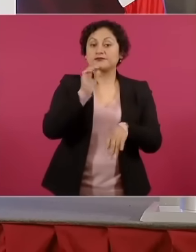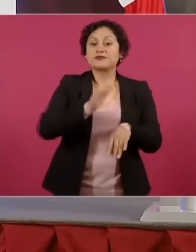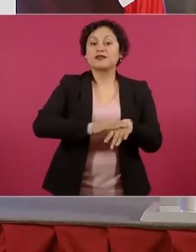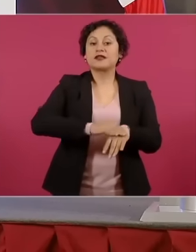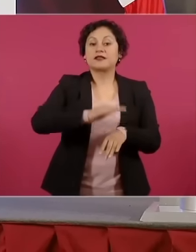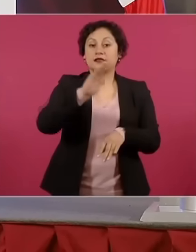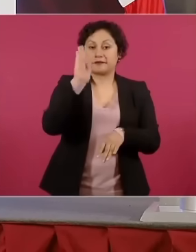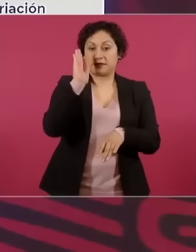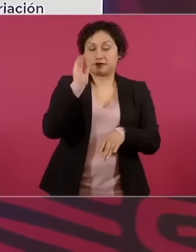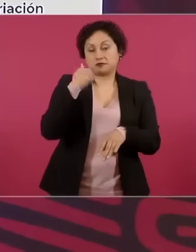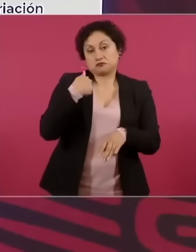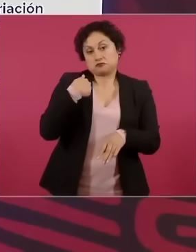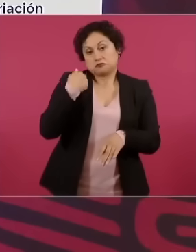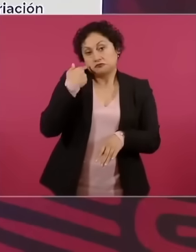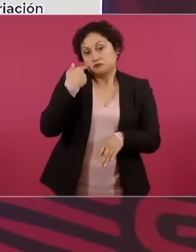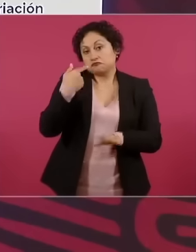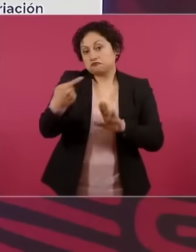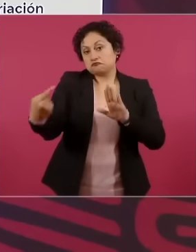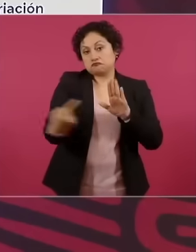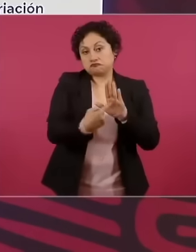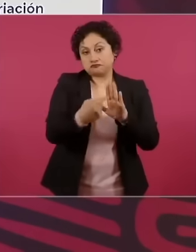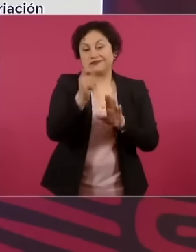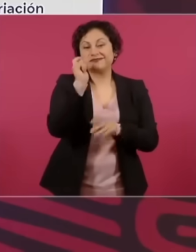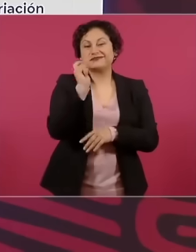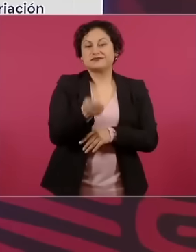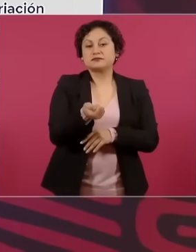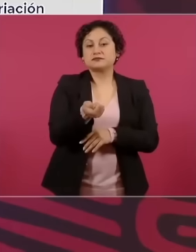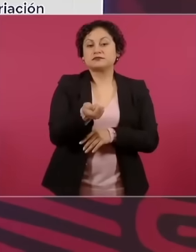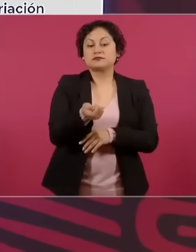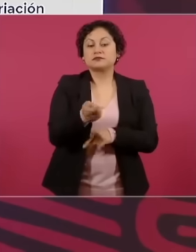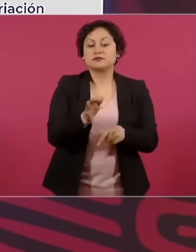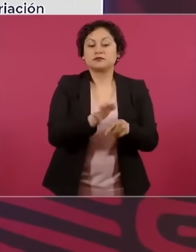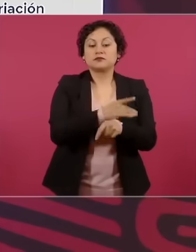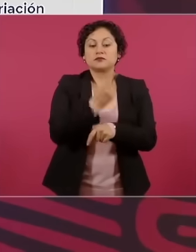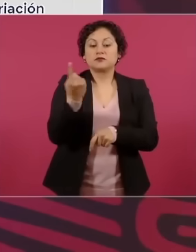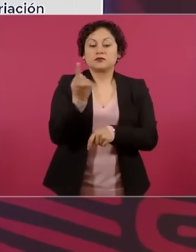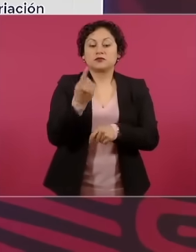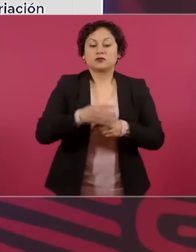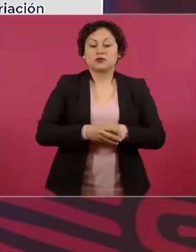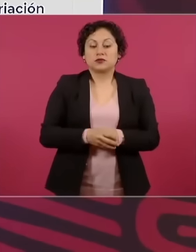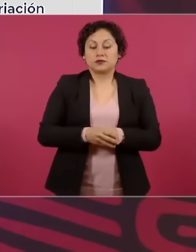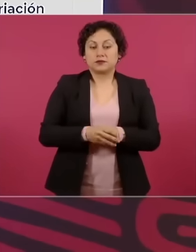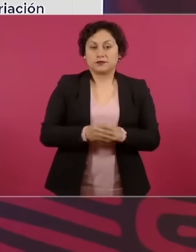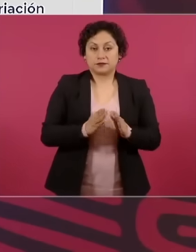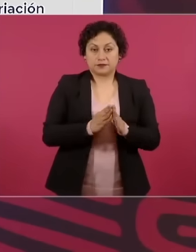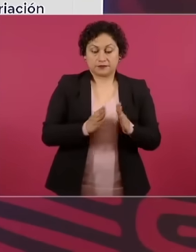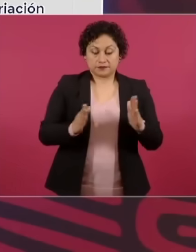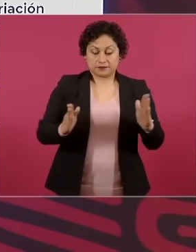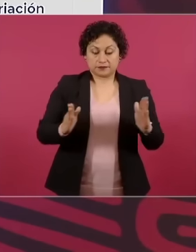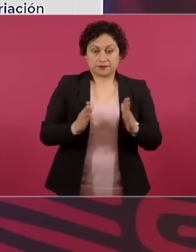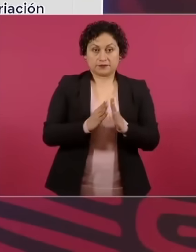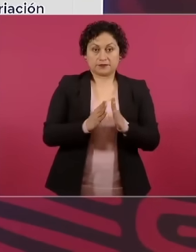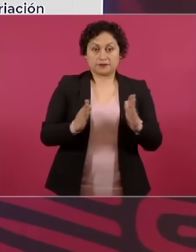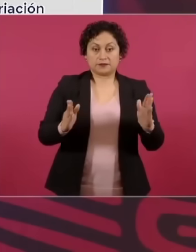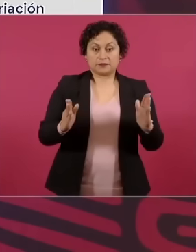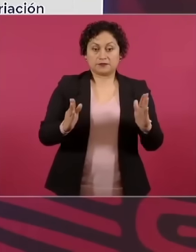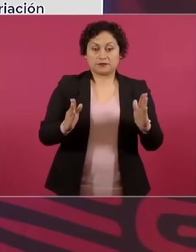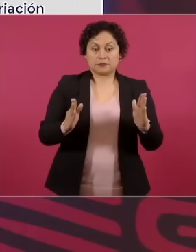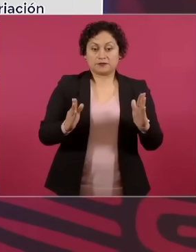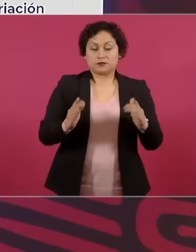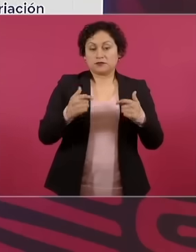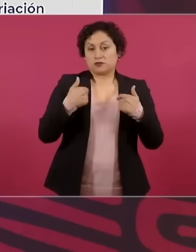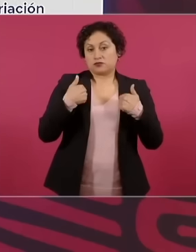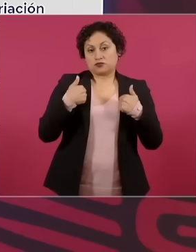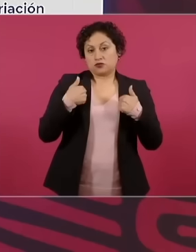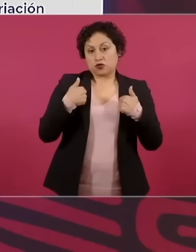Lo señalo porque a ti no te parece, y yo no